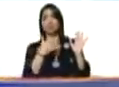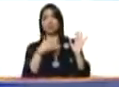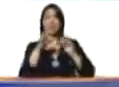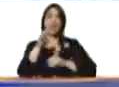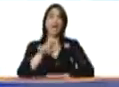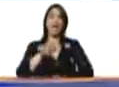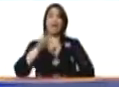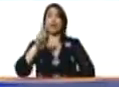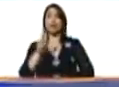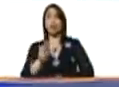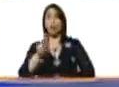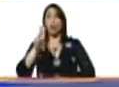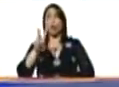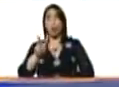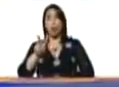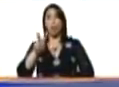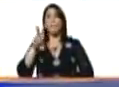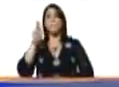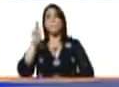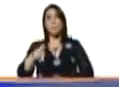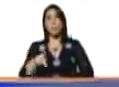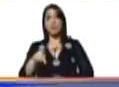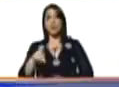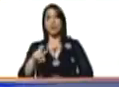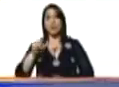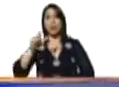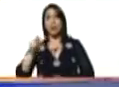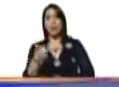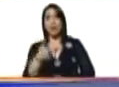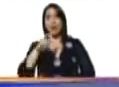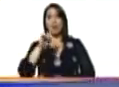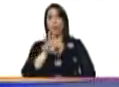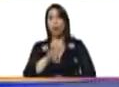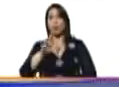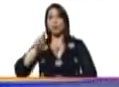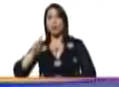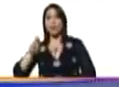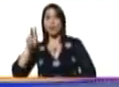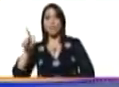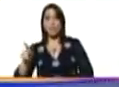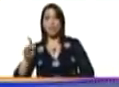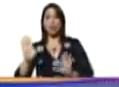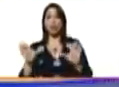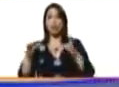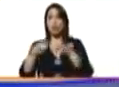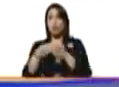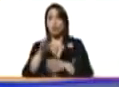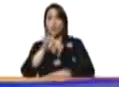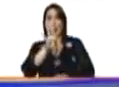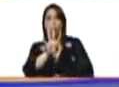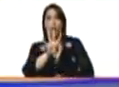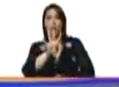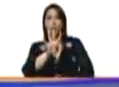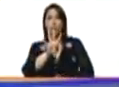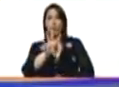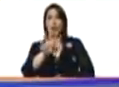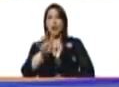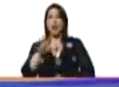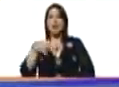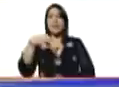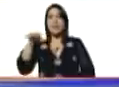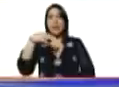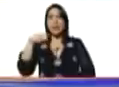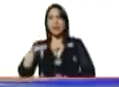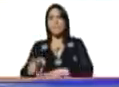R2P de la G4RP, de la grupo 4 de ratas